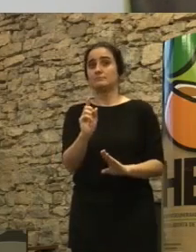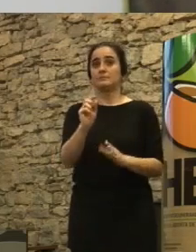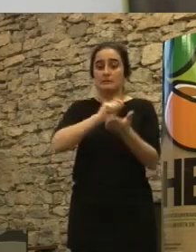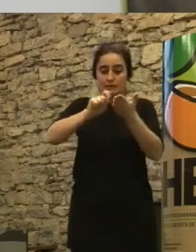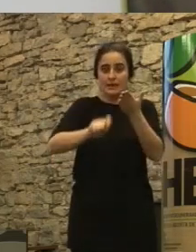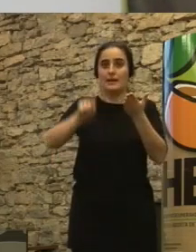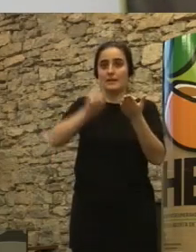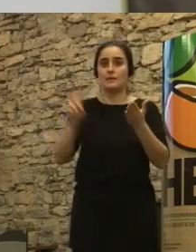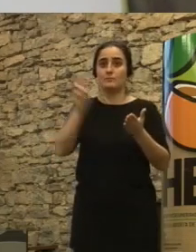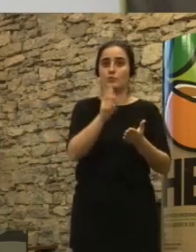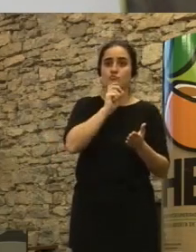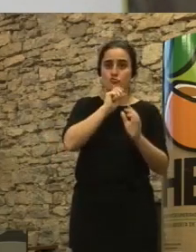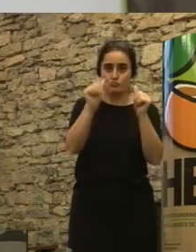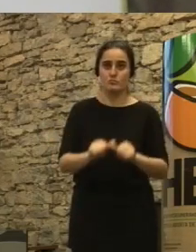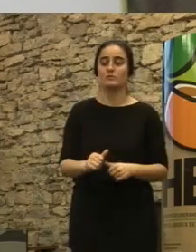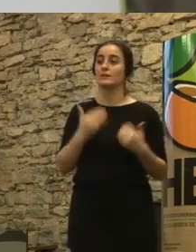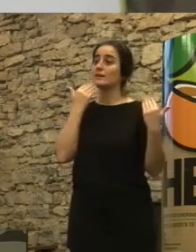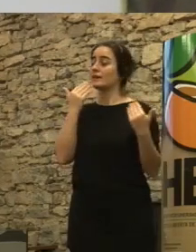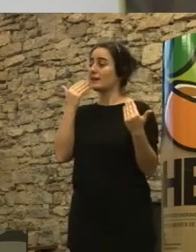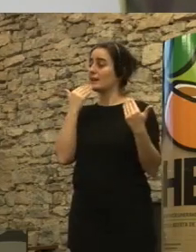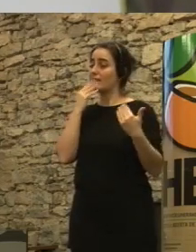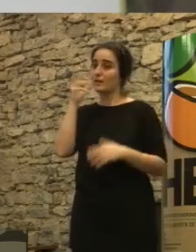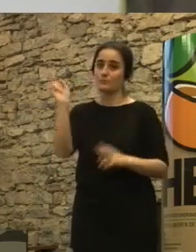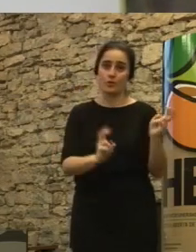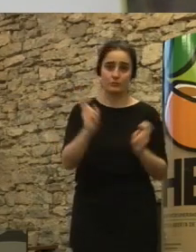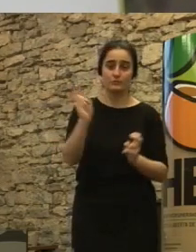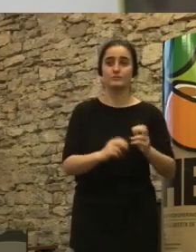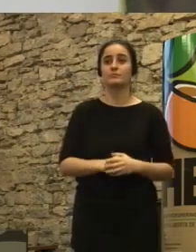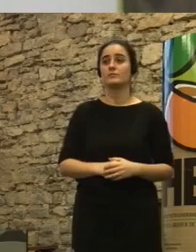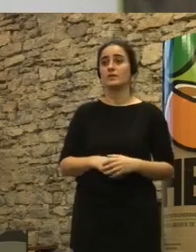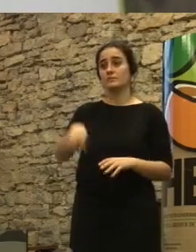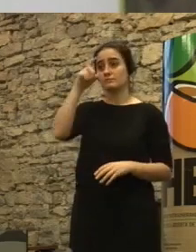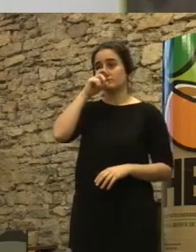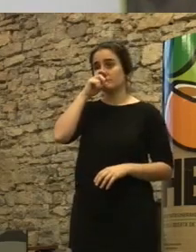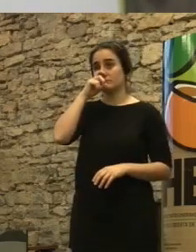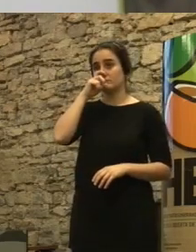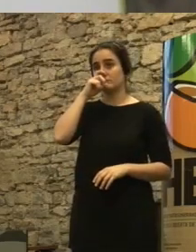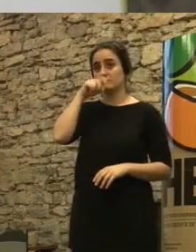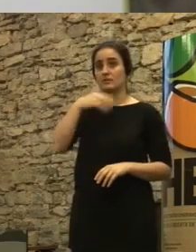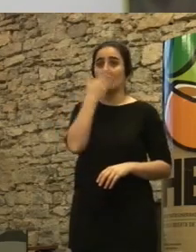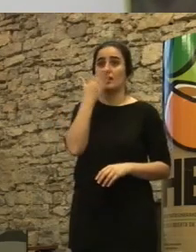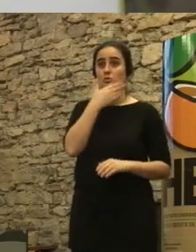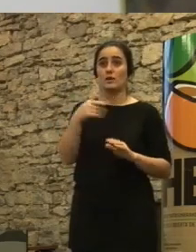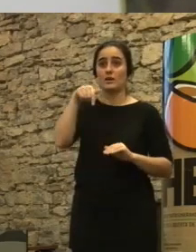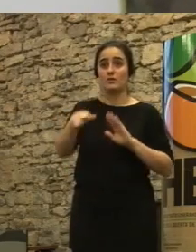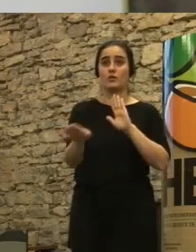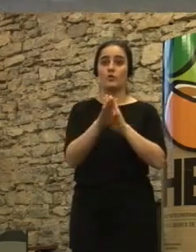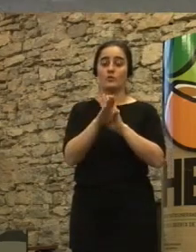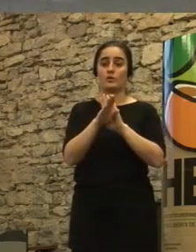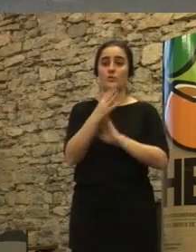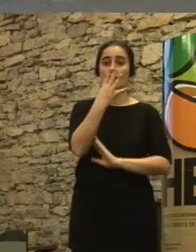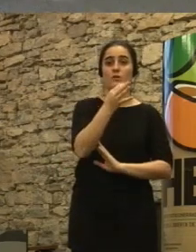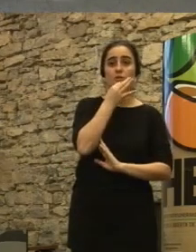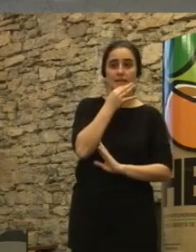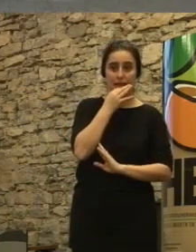lo rellenen y lo dejen ahí. Así que nada, muchísimas gracias. Mi esker retortzeagatik, eta gogoratu eir eskola jarraitzen duela gaur. Laureko